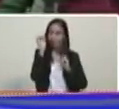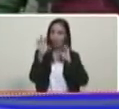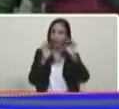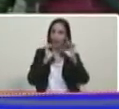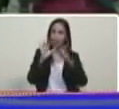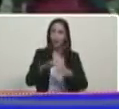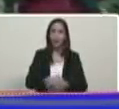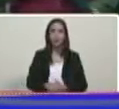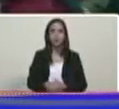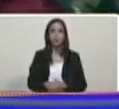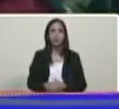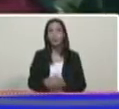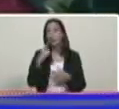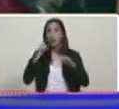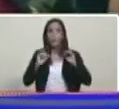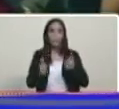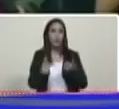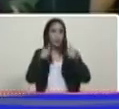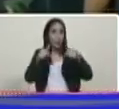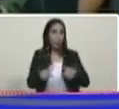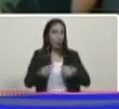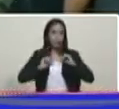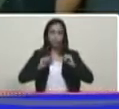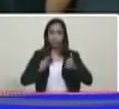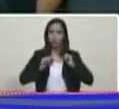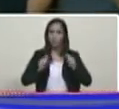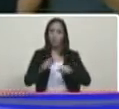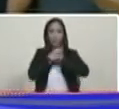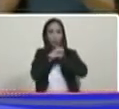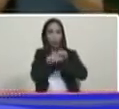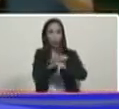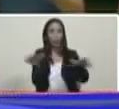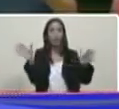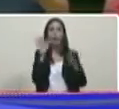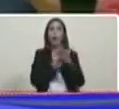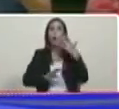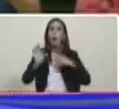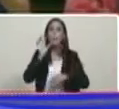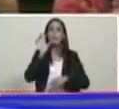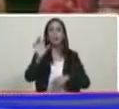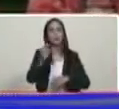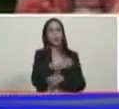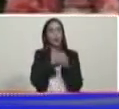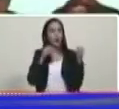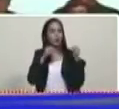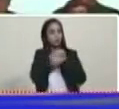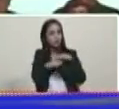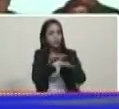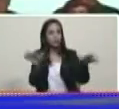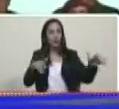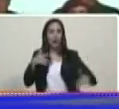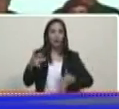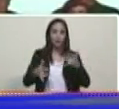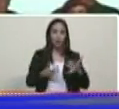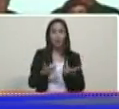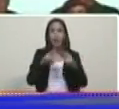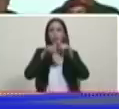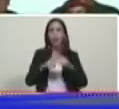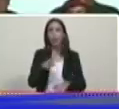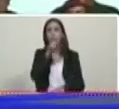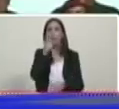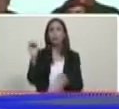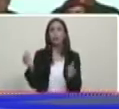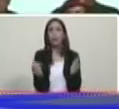carnestolendas que comienzan el día de hoy a nivel nacional con un gran colorido, mi comandante. Más de